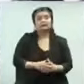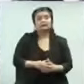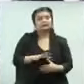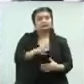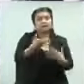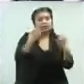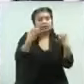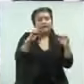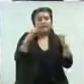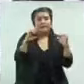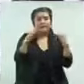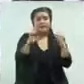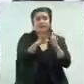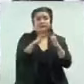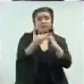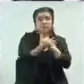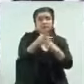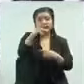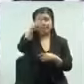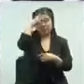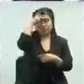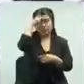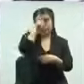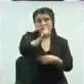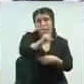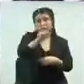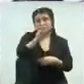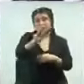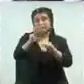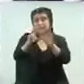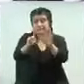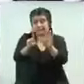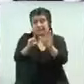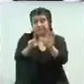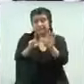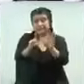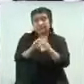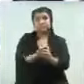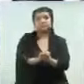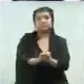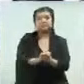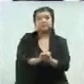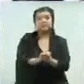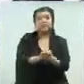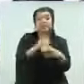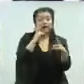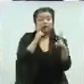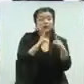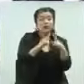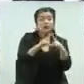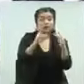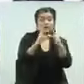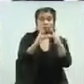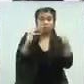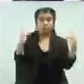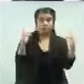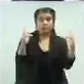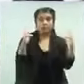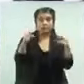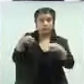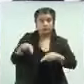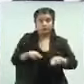la emergencia en el kilómetro 136, que es conocido como puente sobre el